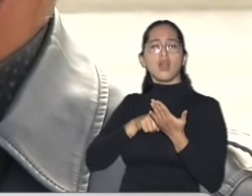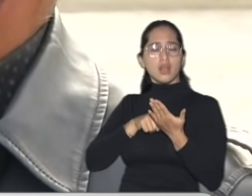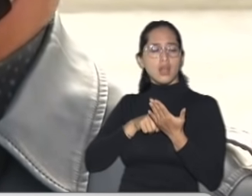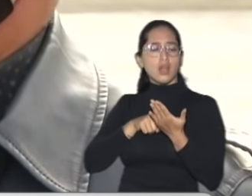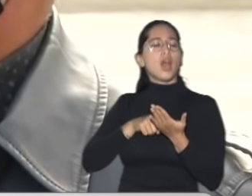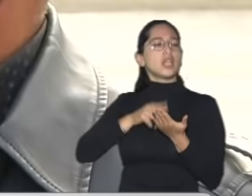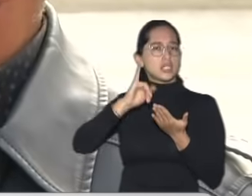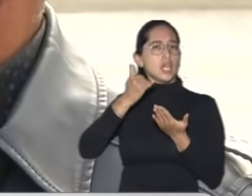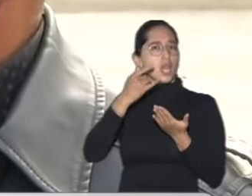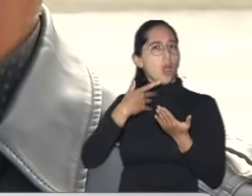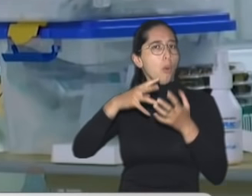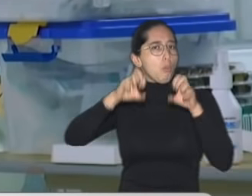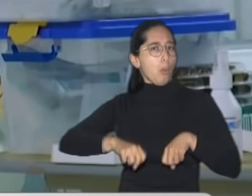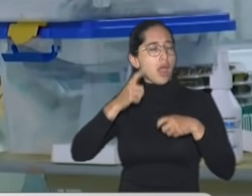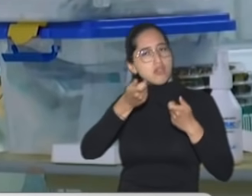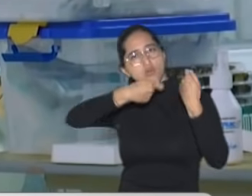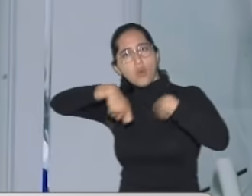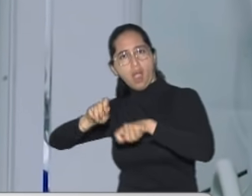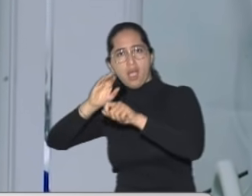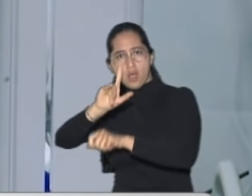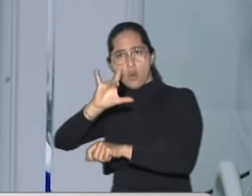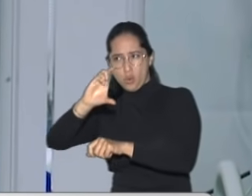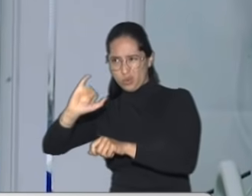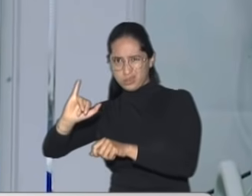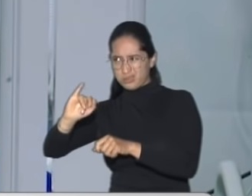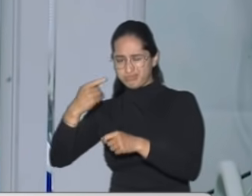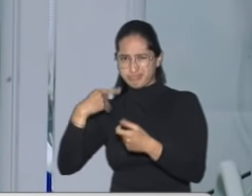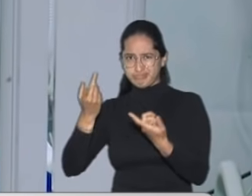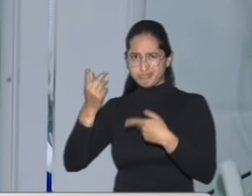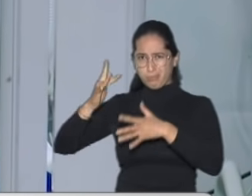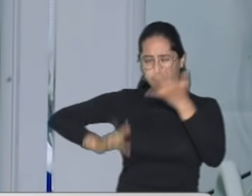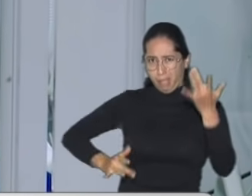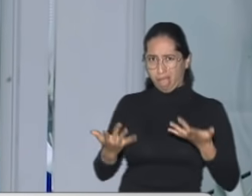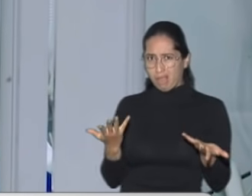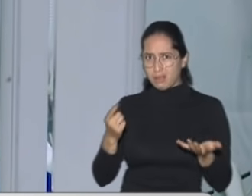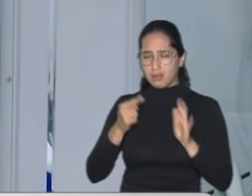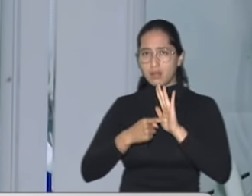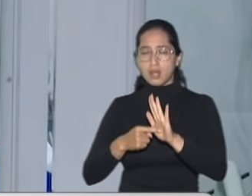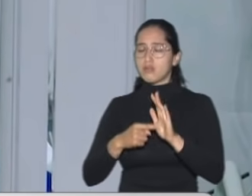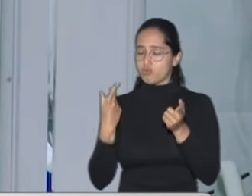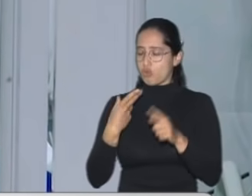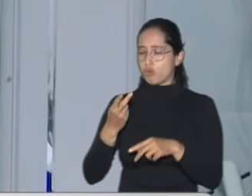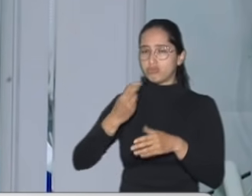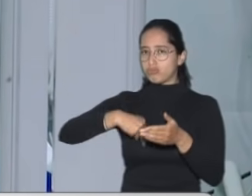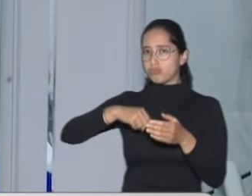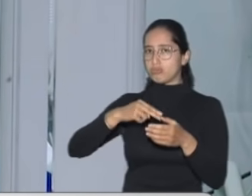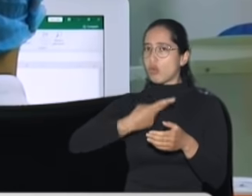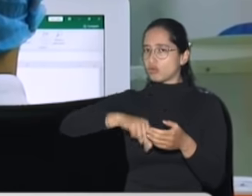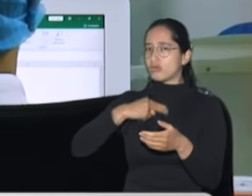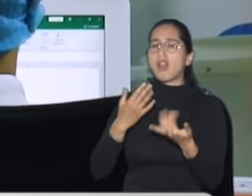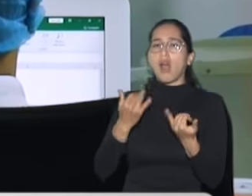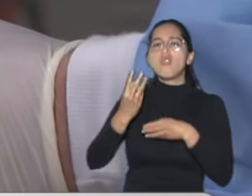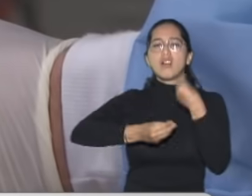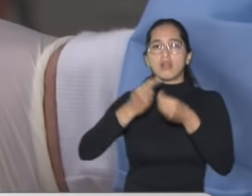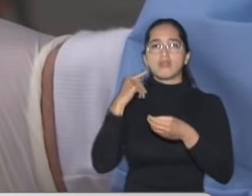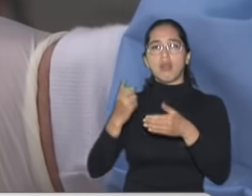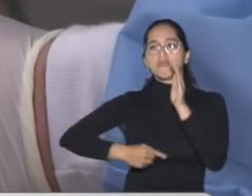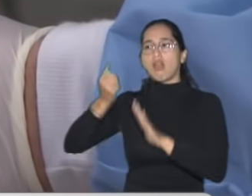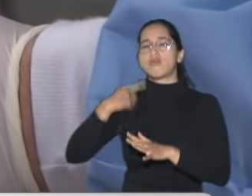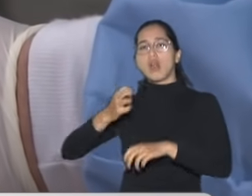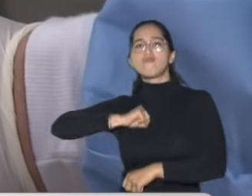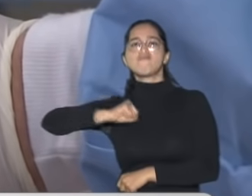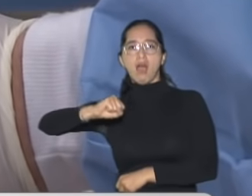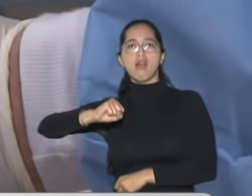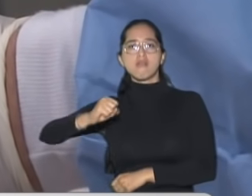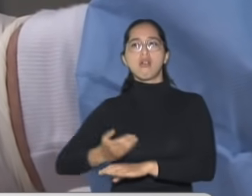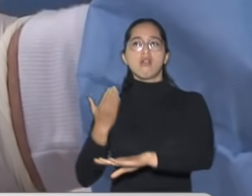para él. No tiene lógica. Gerardo y su familia han realizado un derecho de petición y reclamos contra el centro de atención en busca de encontrar las